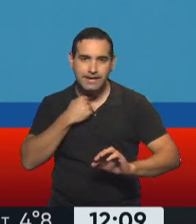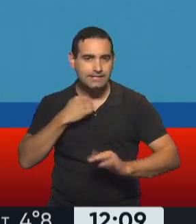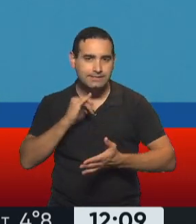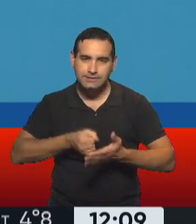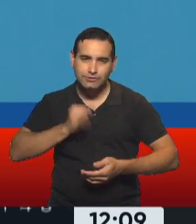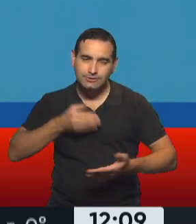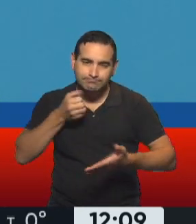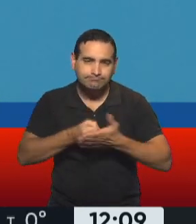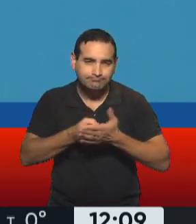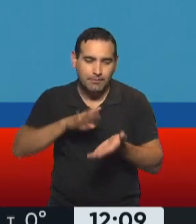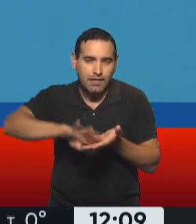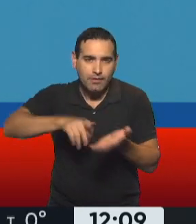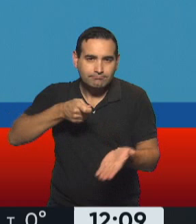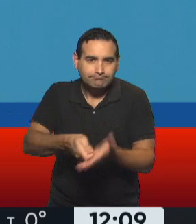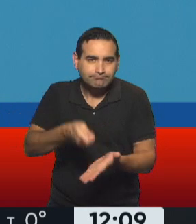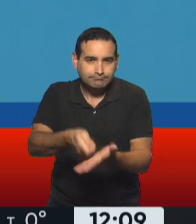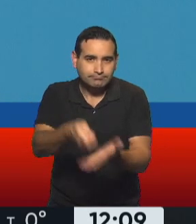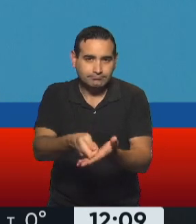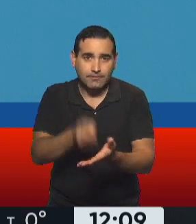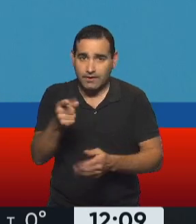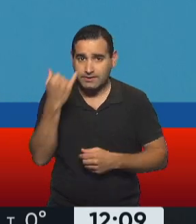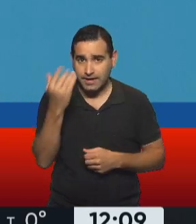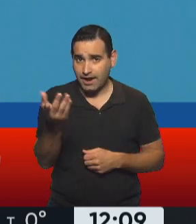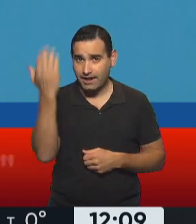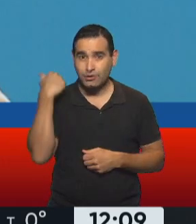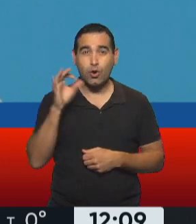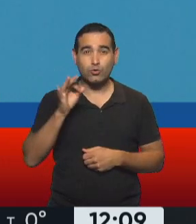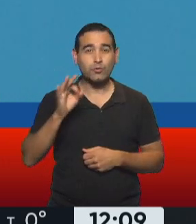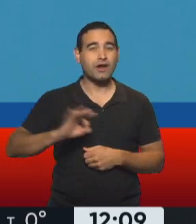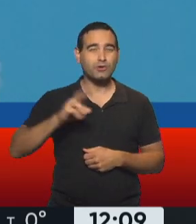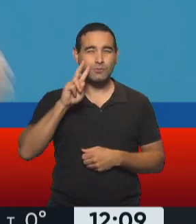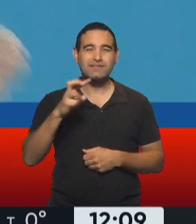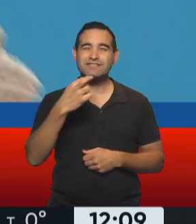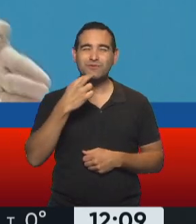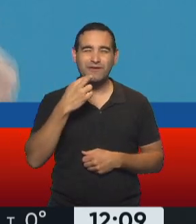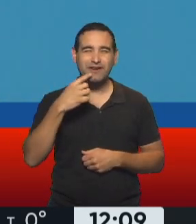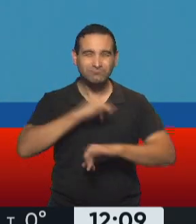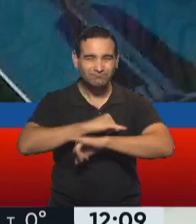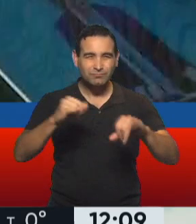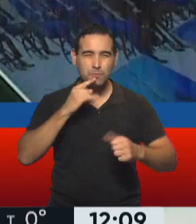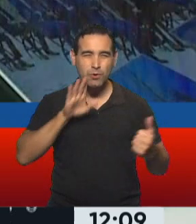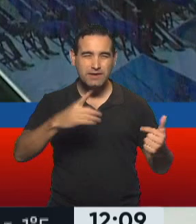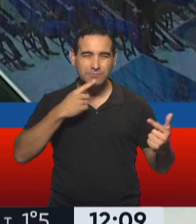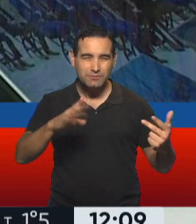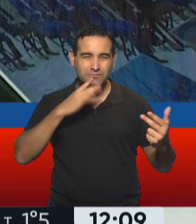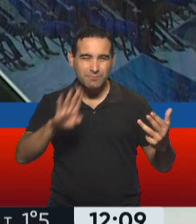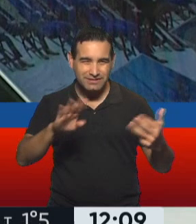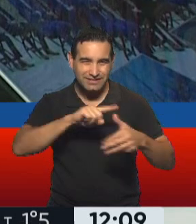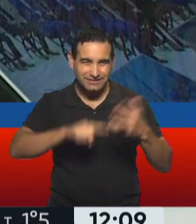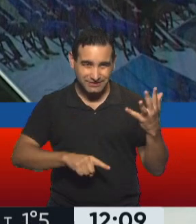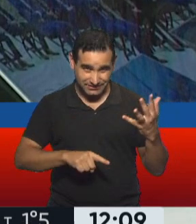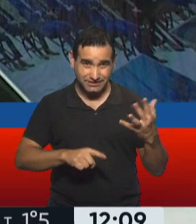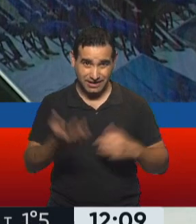en los compromisos que él tuvo en octubre del 2019, que él se comprometió en octubre del